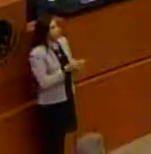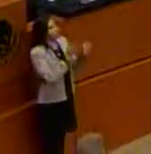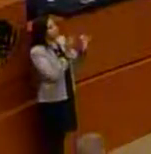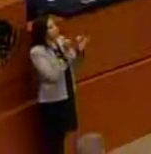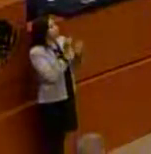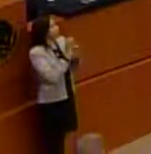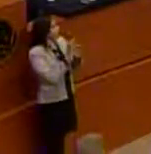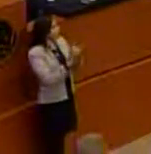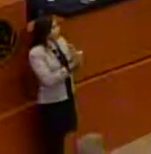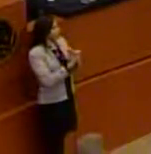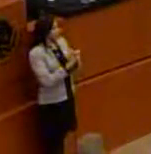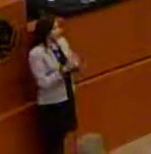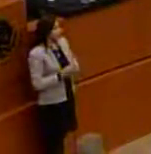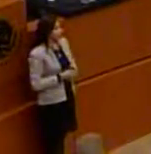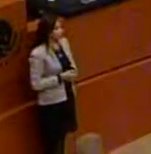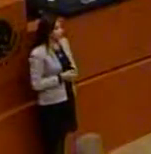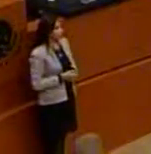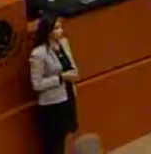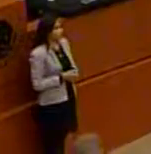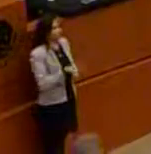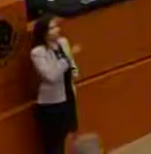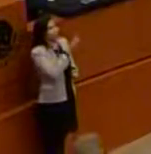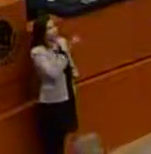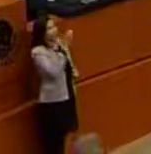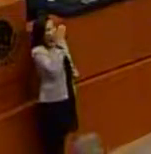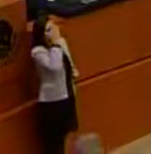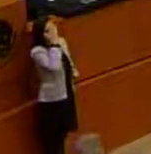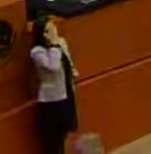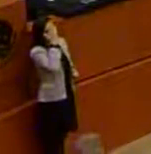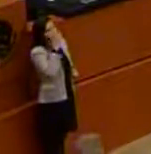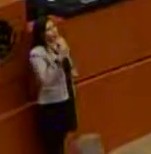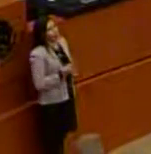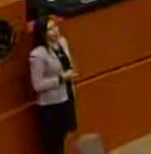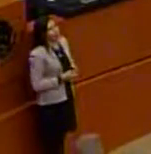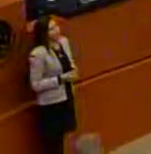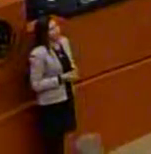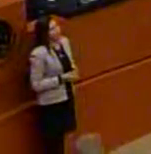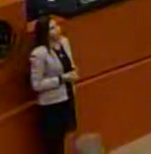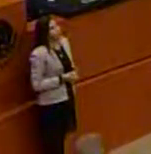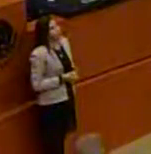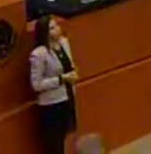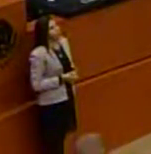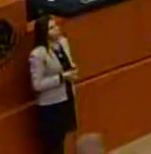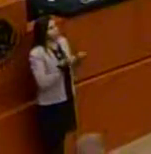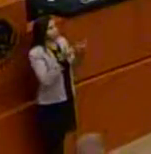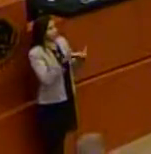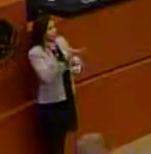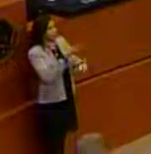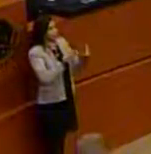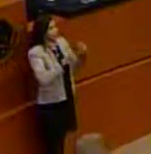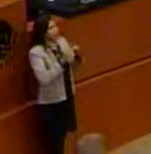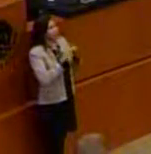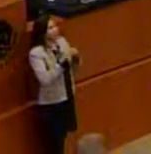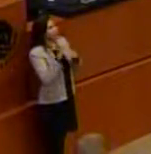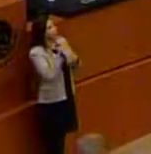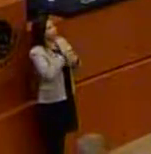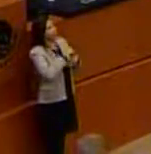algún tipo de reconocimiento y, y de ingreso